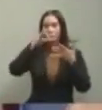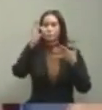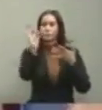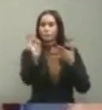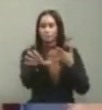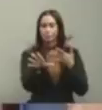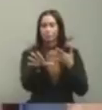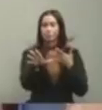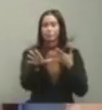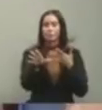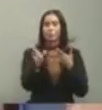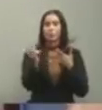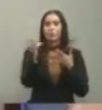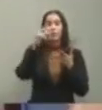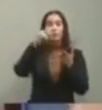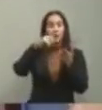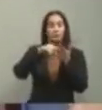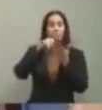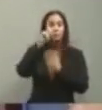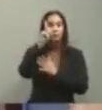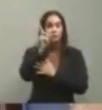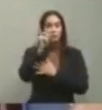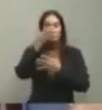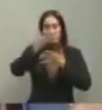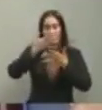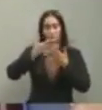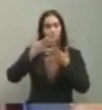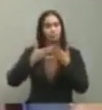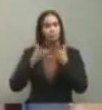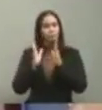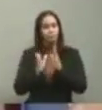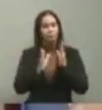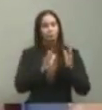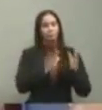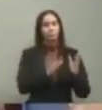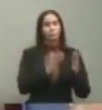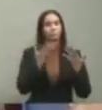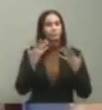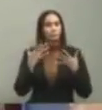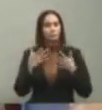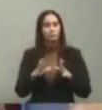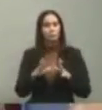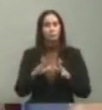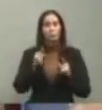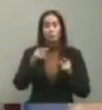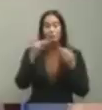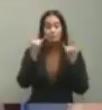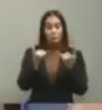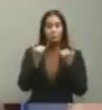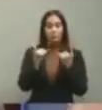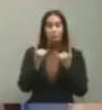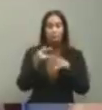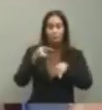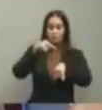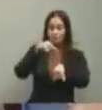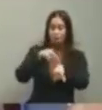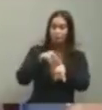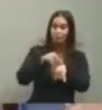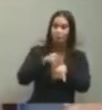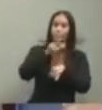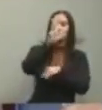sienta unas personas han pasado por este proceso hemos tenido y tenemos en este momento activo